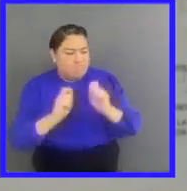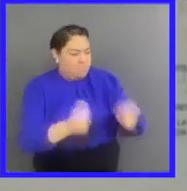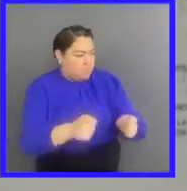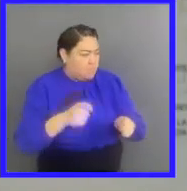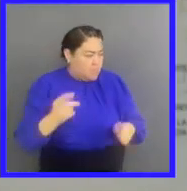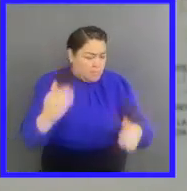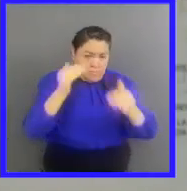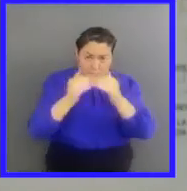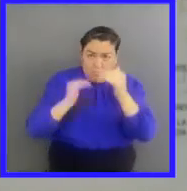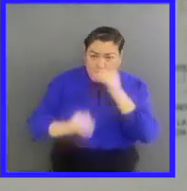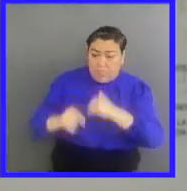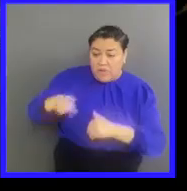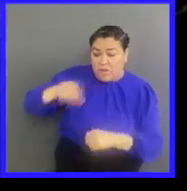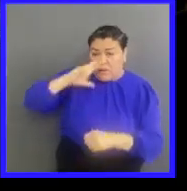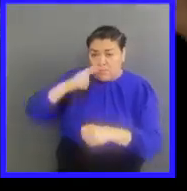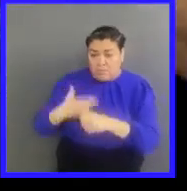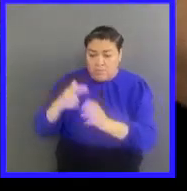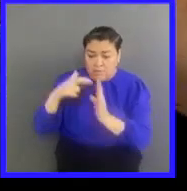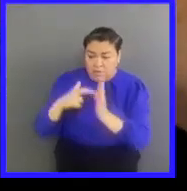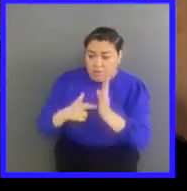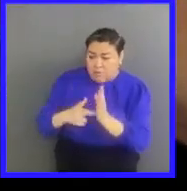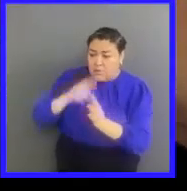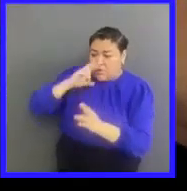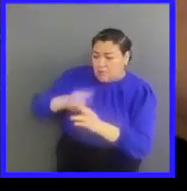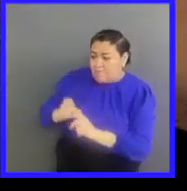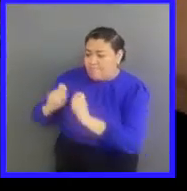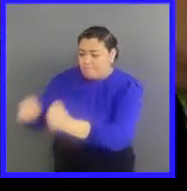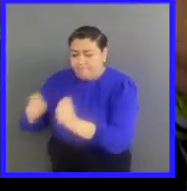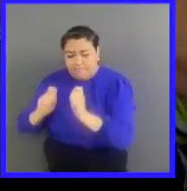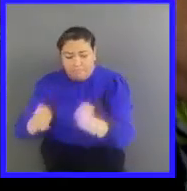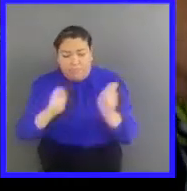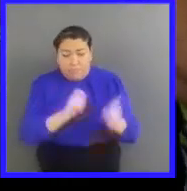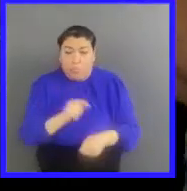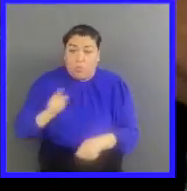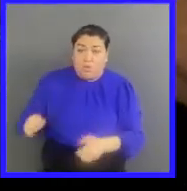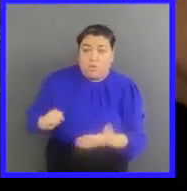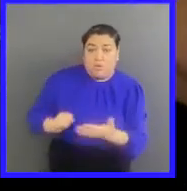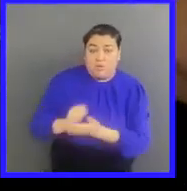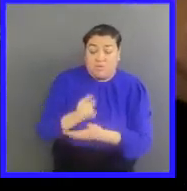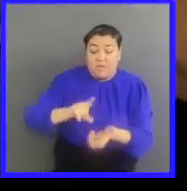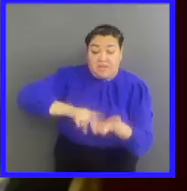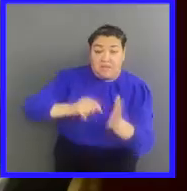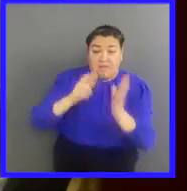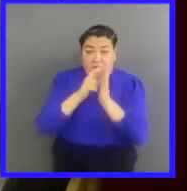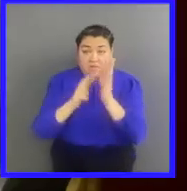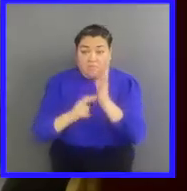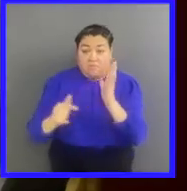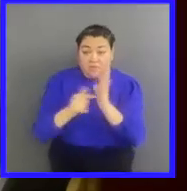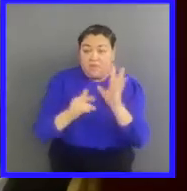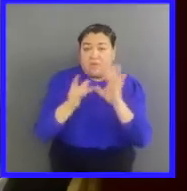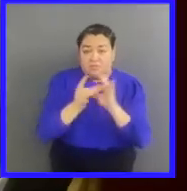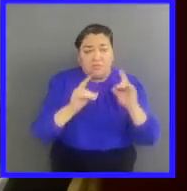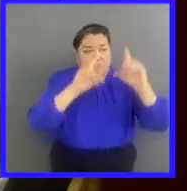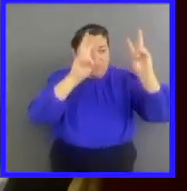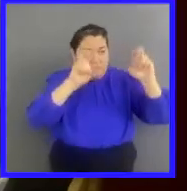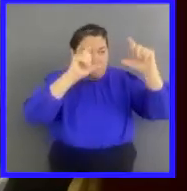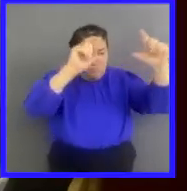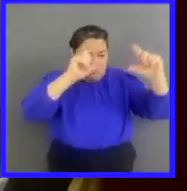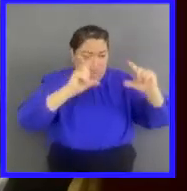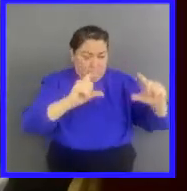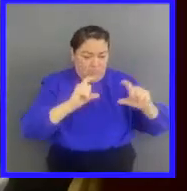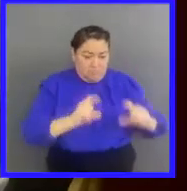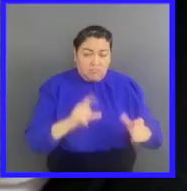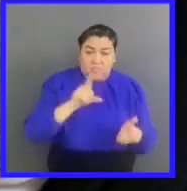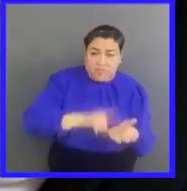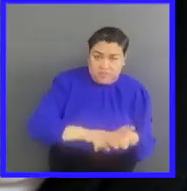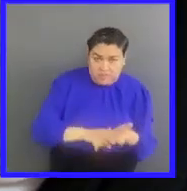las disposiciones jurídicas aplicables. El reglamento orgánico destaca cada una de las áreas que pertenecen a la Suprema Corte, así